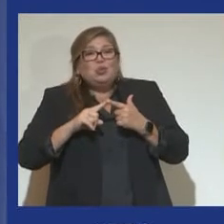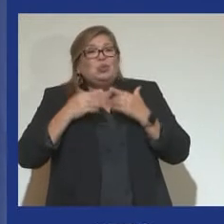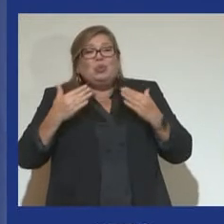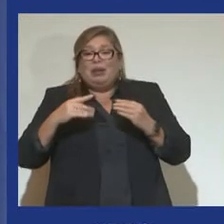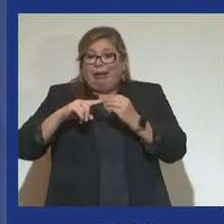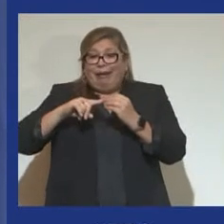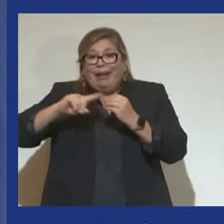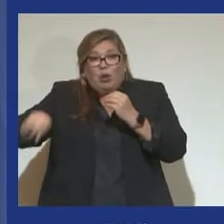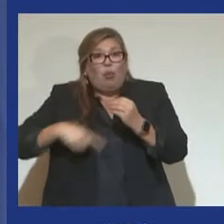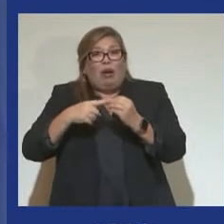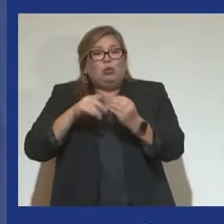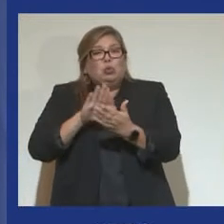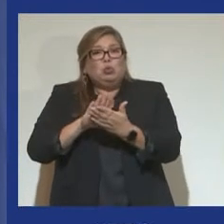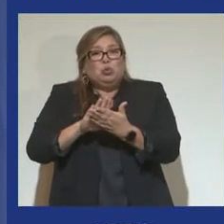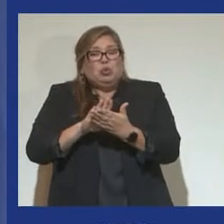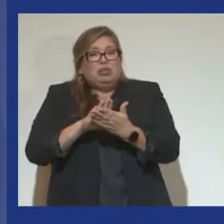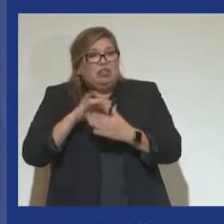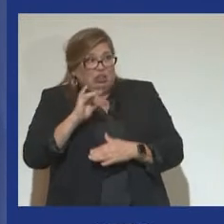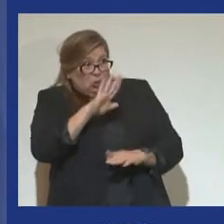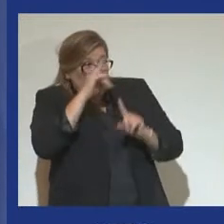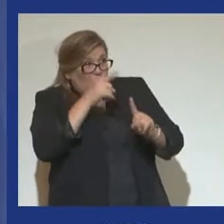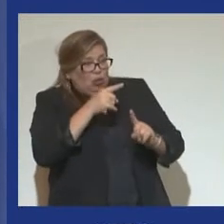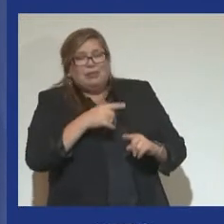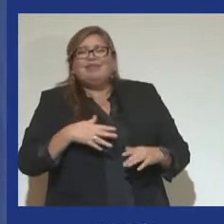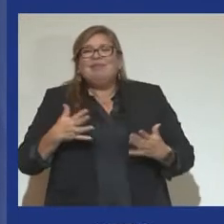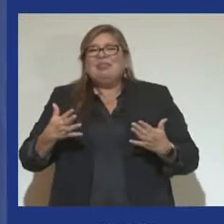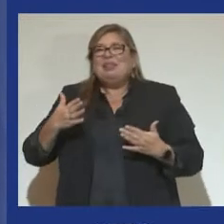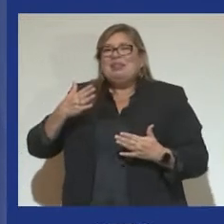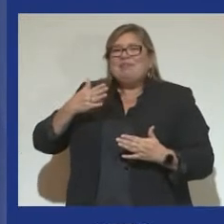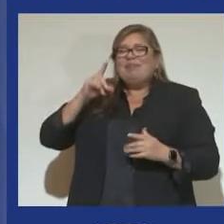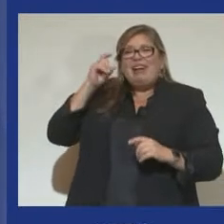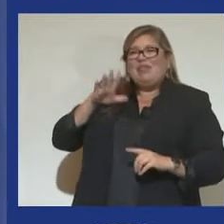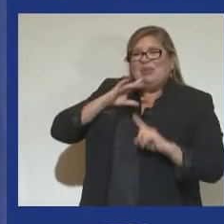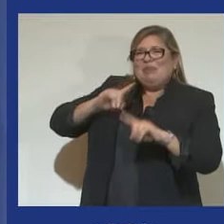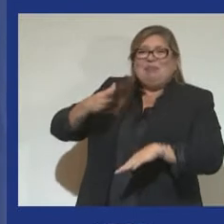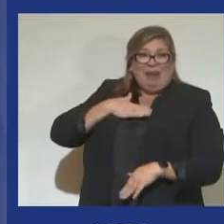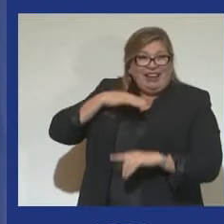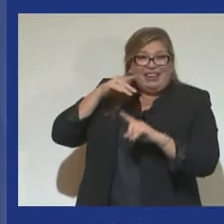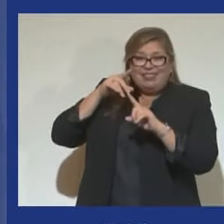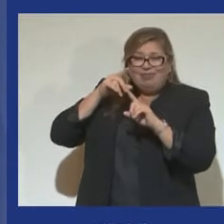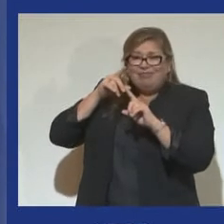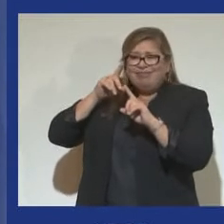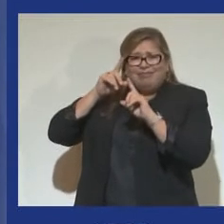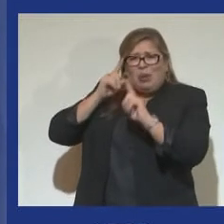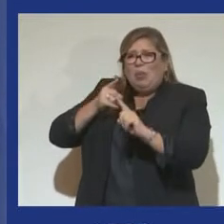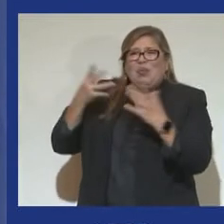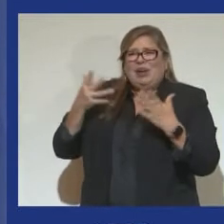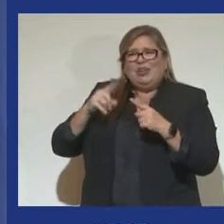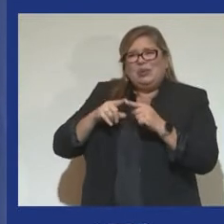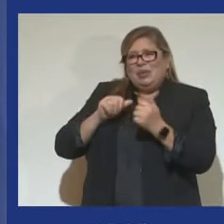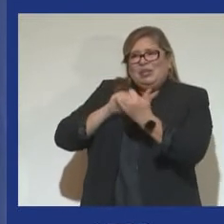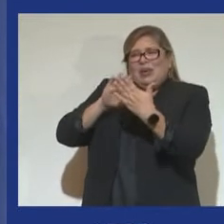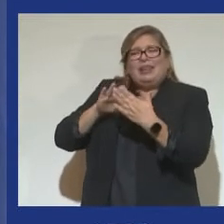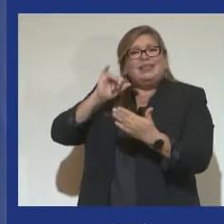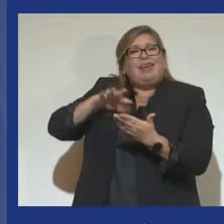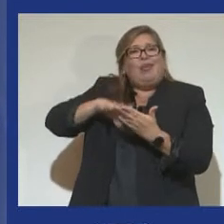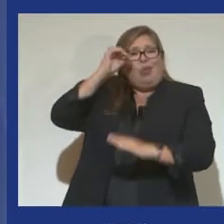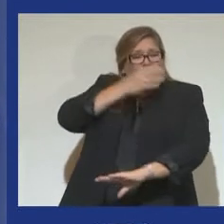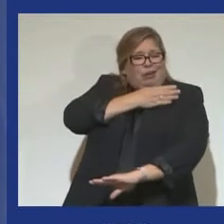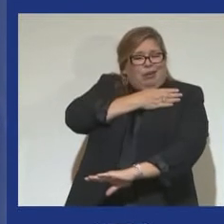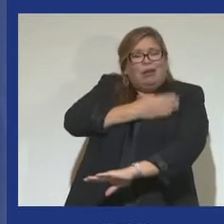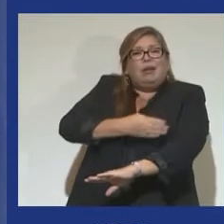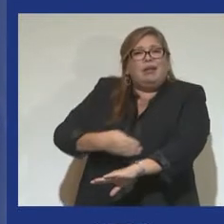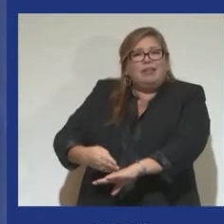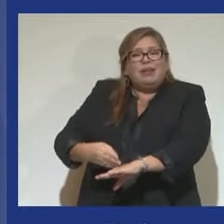distritos a que adopten este tipo de calendario mi objetivo es resolver la pérdida de aprendizaje mi